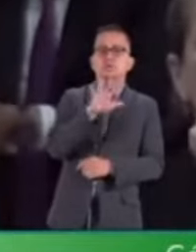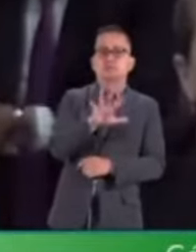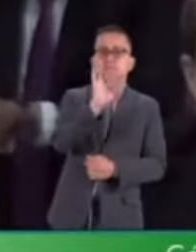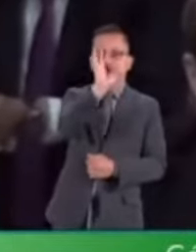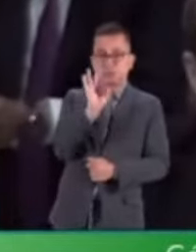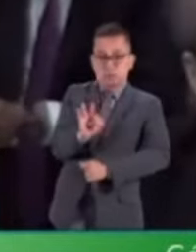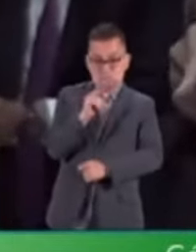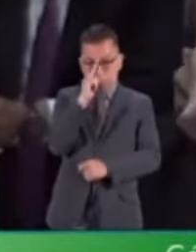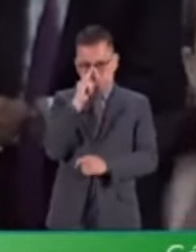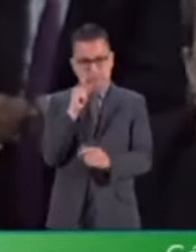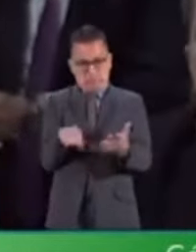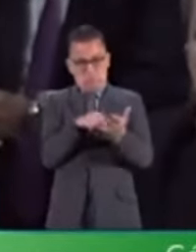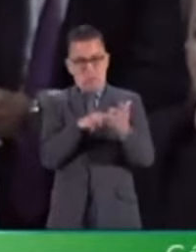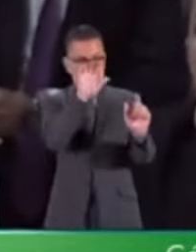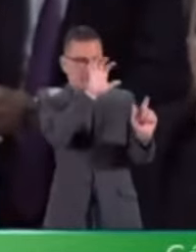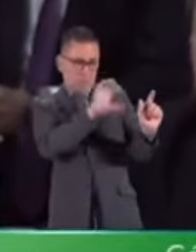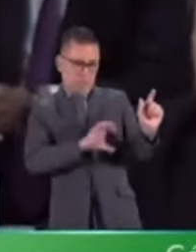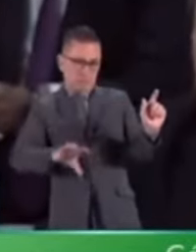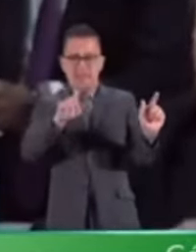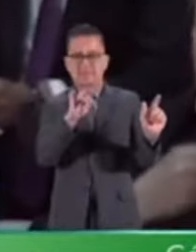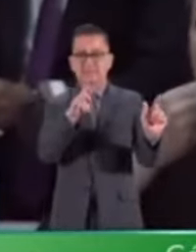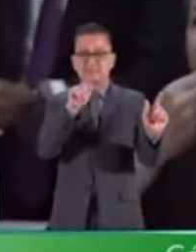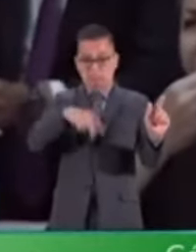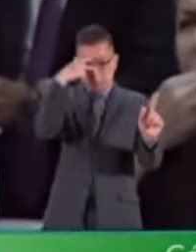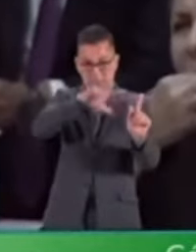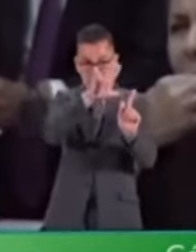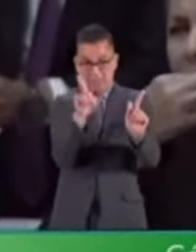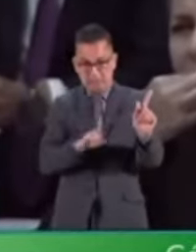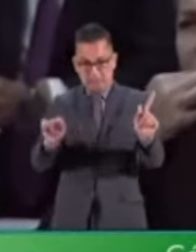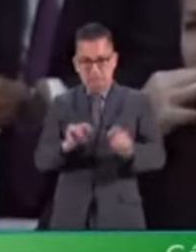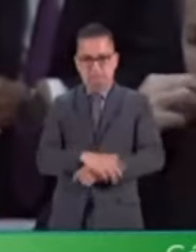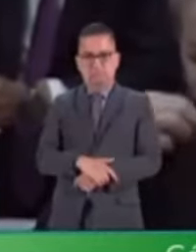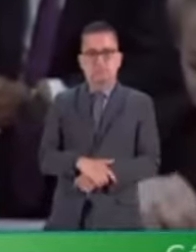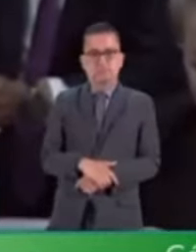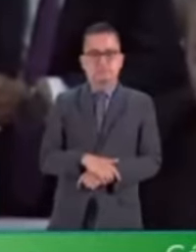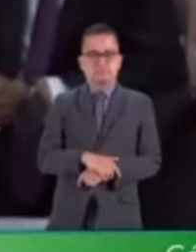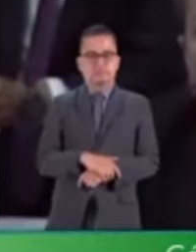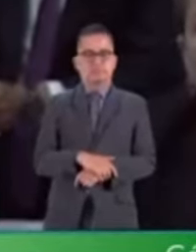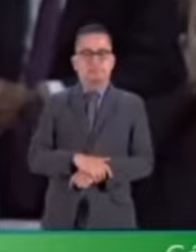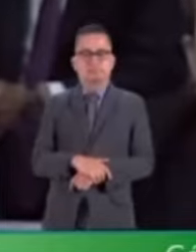85% de los distritos en el país.